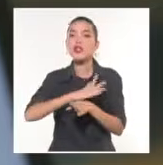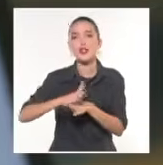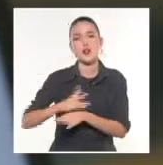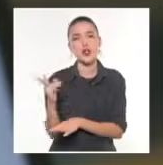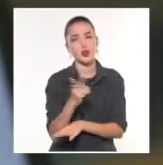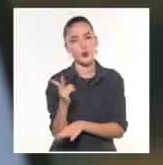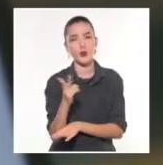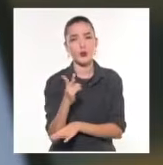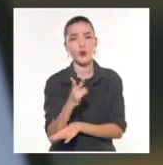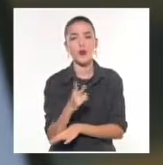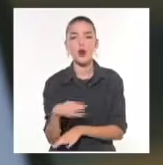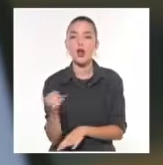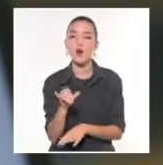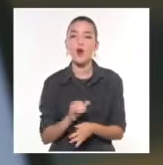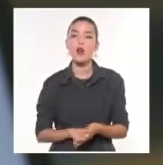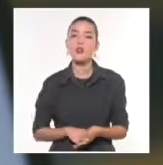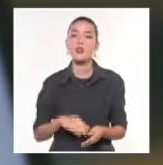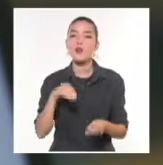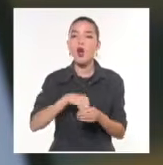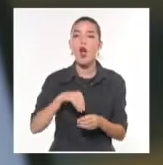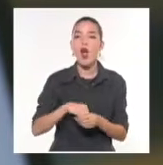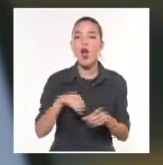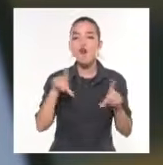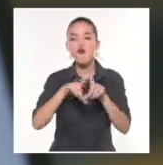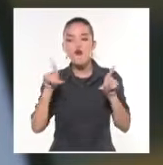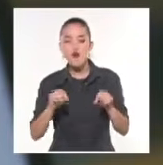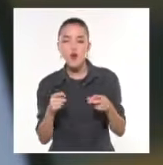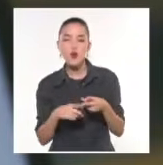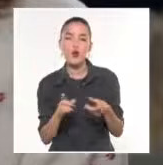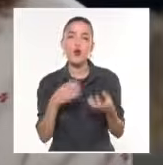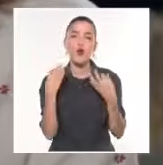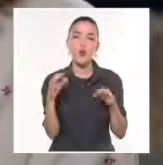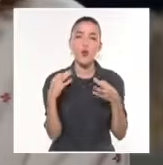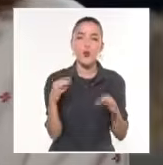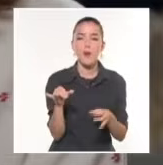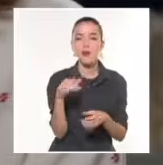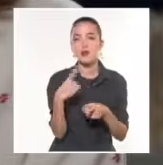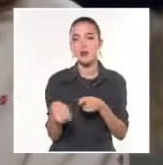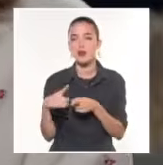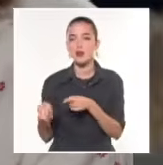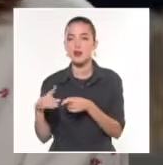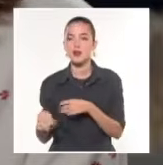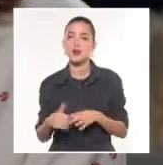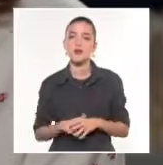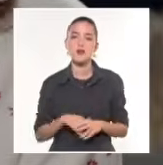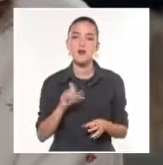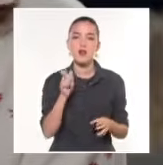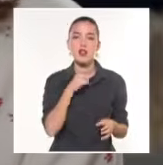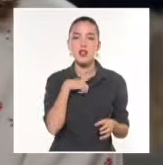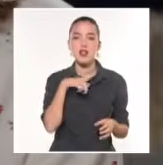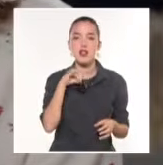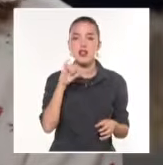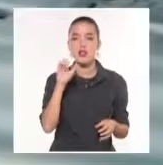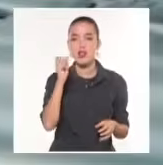documentos, fotos, videos, audio, y además hacen búsqueda en internet. Cecilia ahora mismo es el modelo de lenguaje en